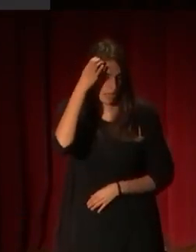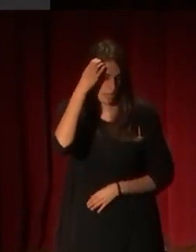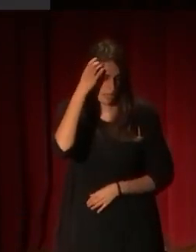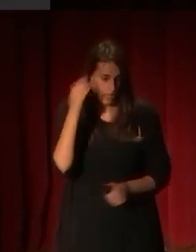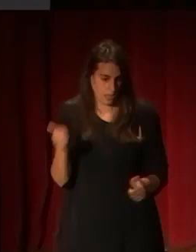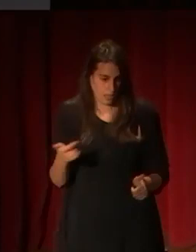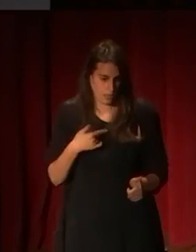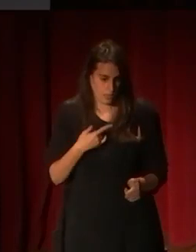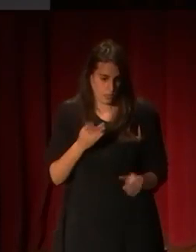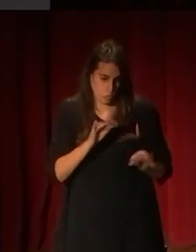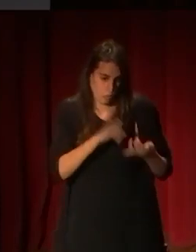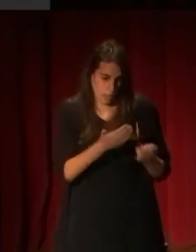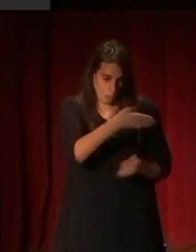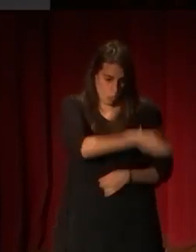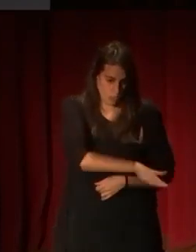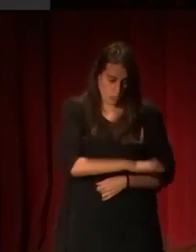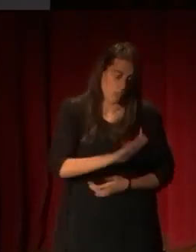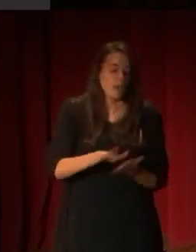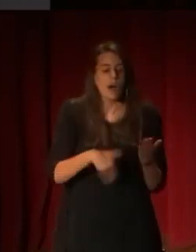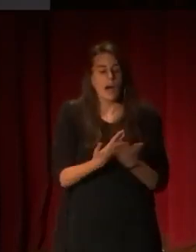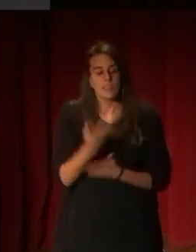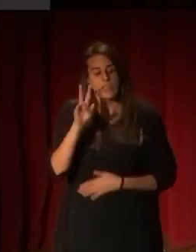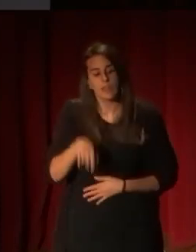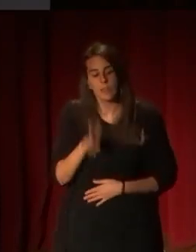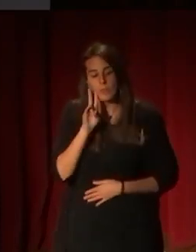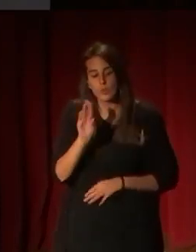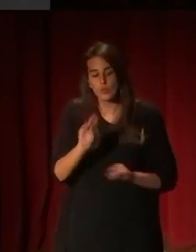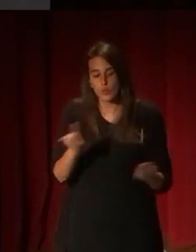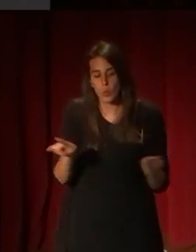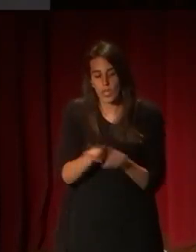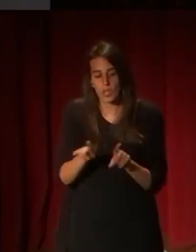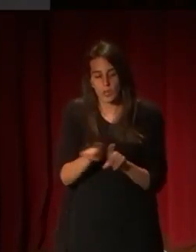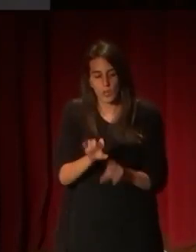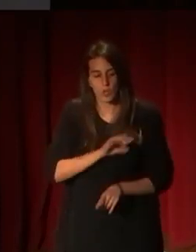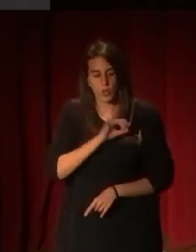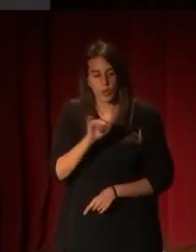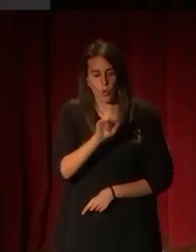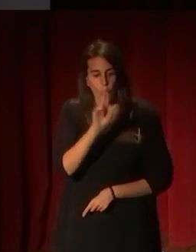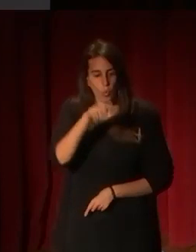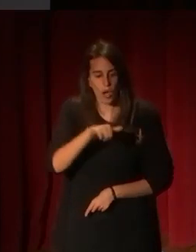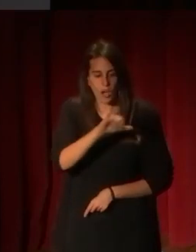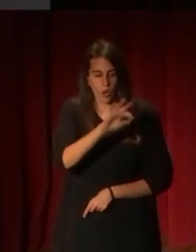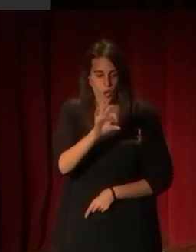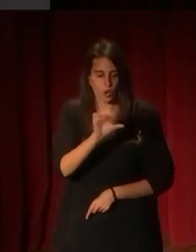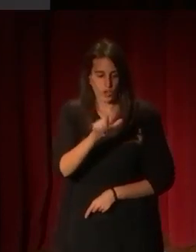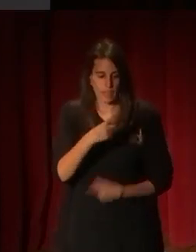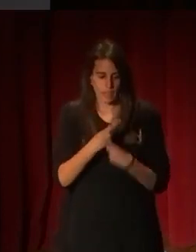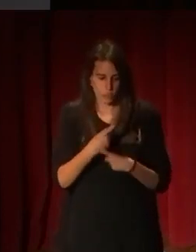la reina viuda o en ocasiones incluso también por su hermano don juan josé de austria